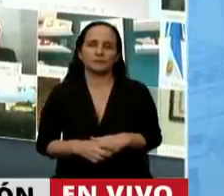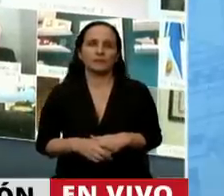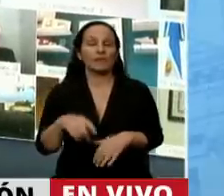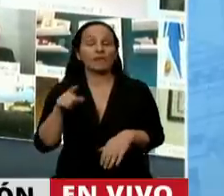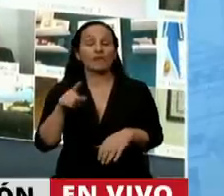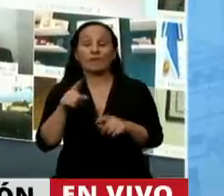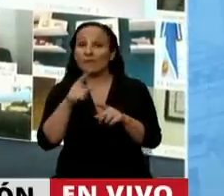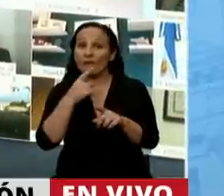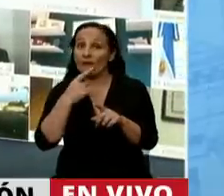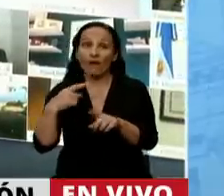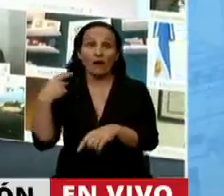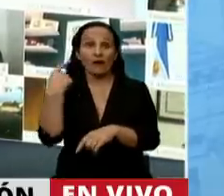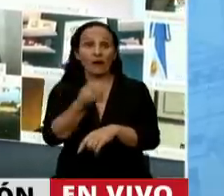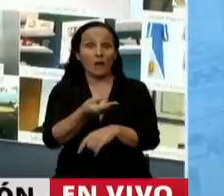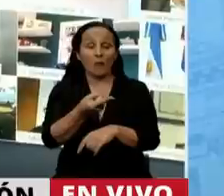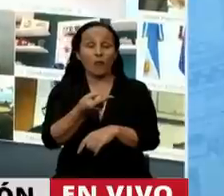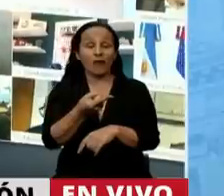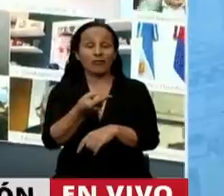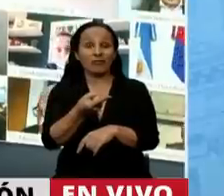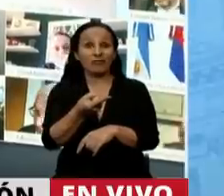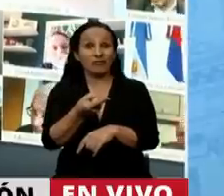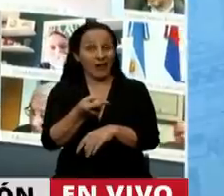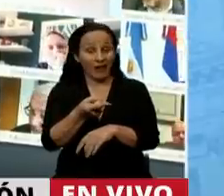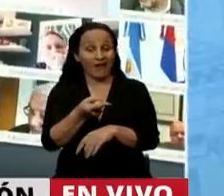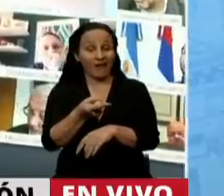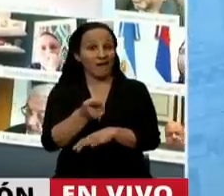La respuesta está